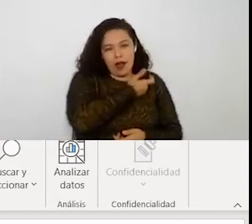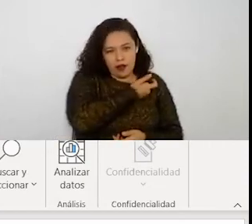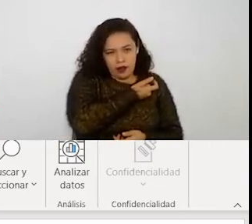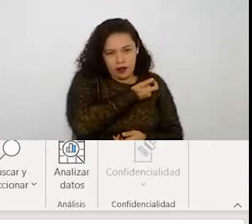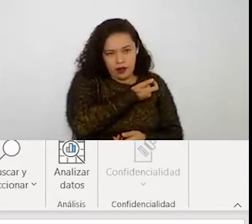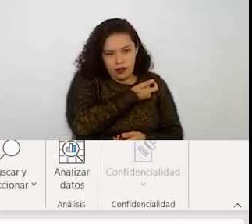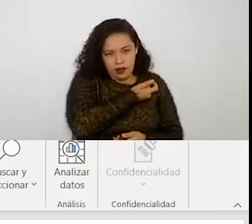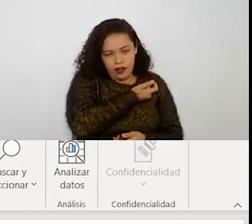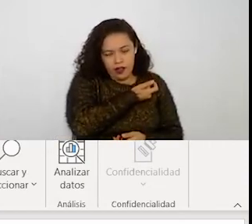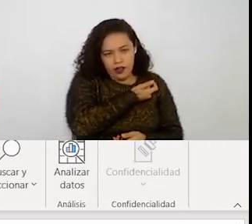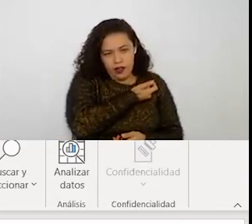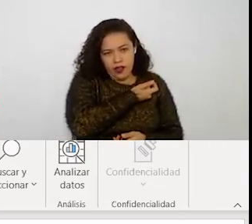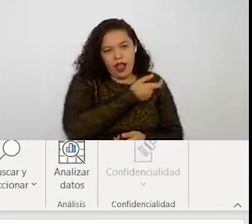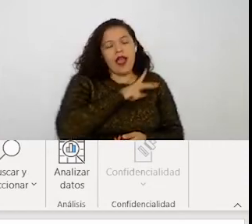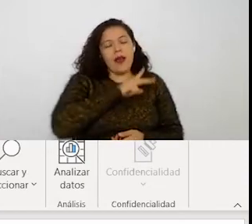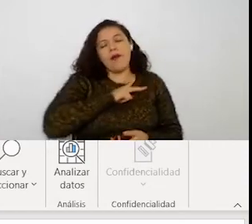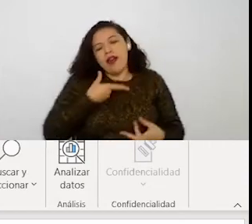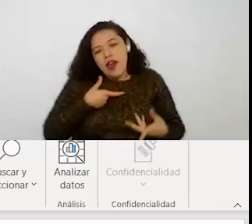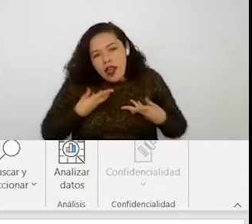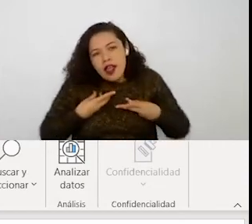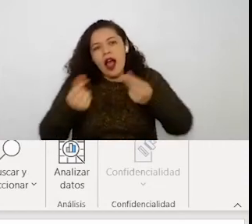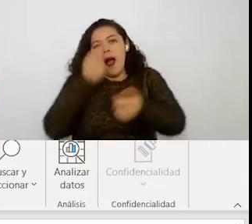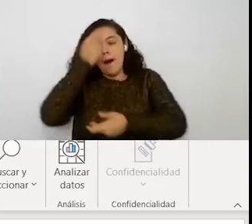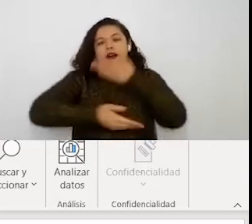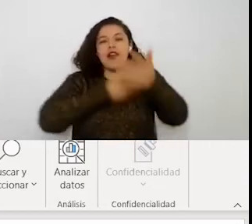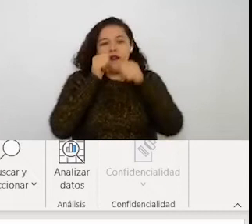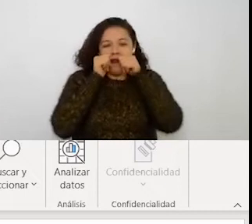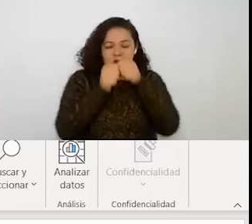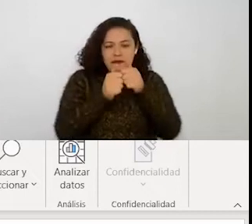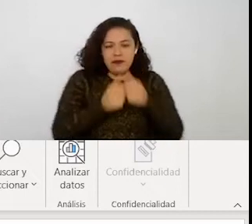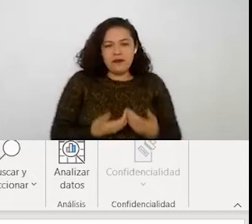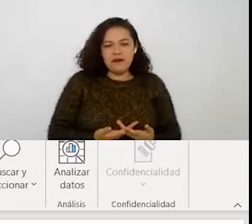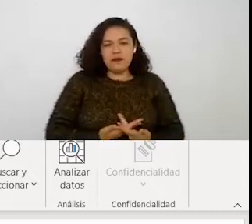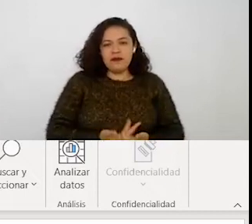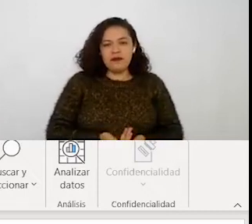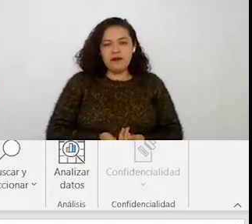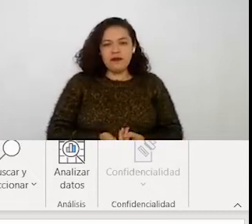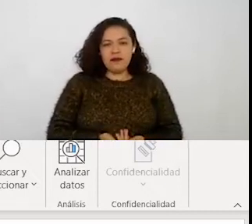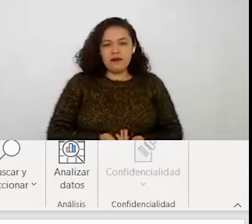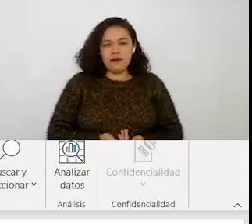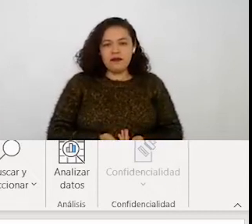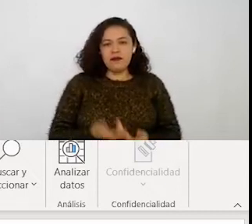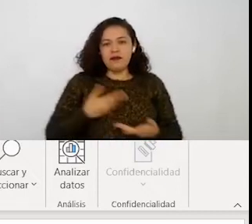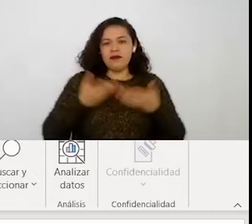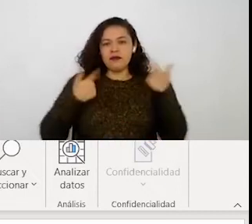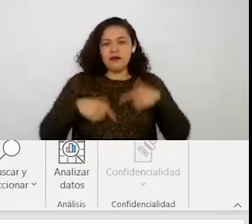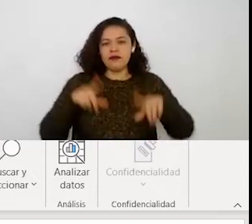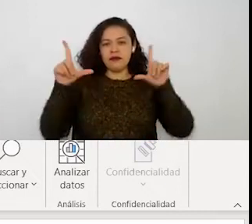voy de recuperación y mis ingresos del costo del servicio asistencial pues vamos a la plataforma